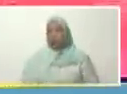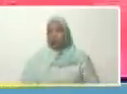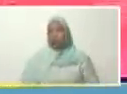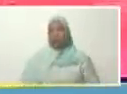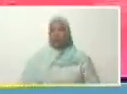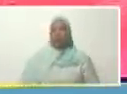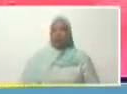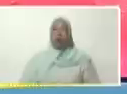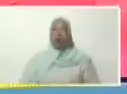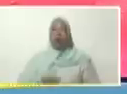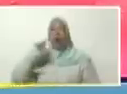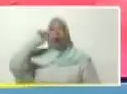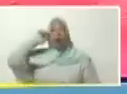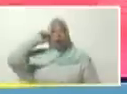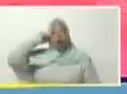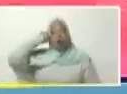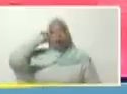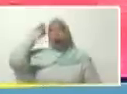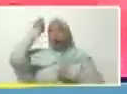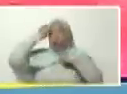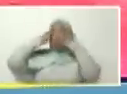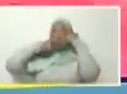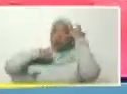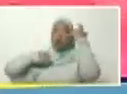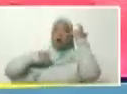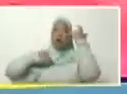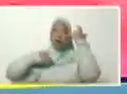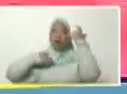Yo recuerdo muy bien al comandante Hugo Chávez.